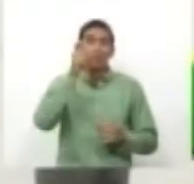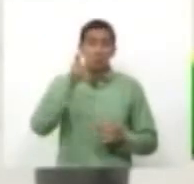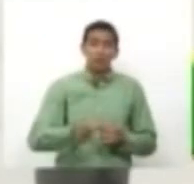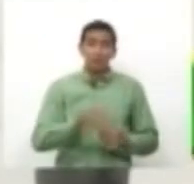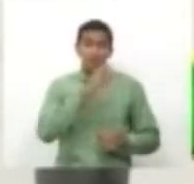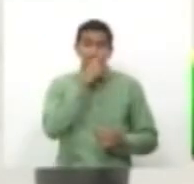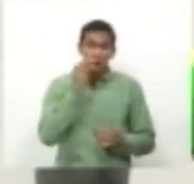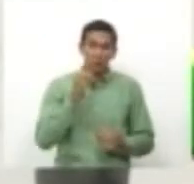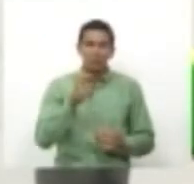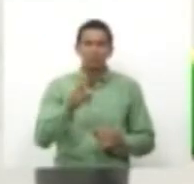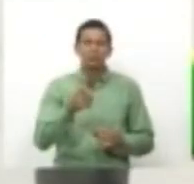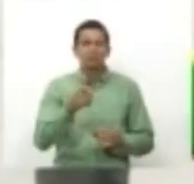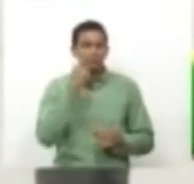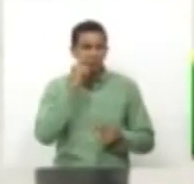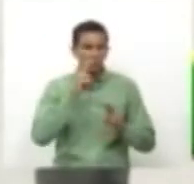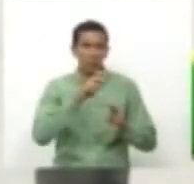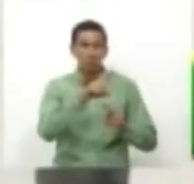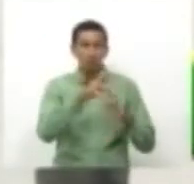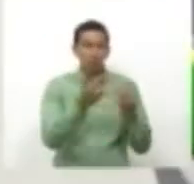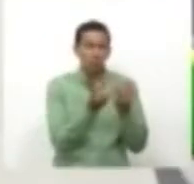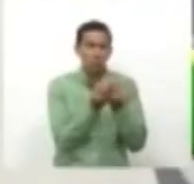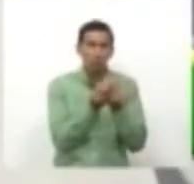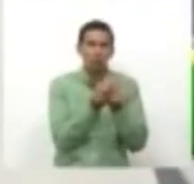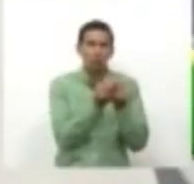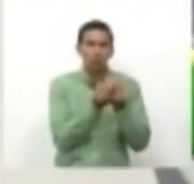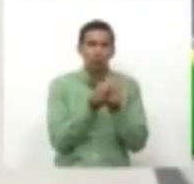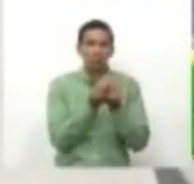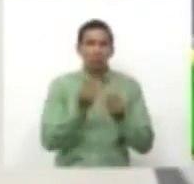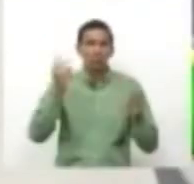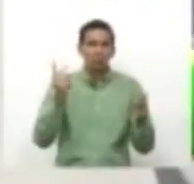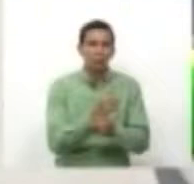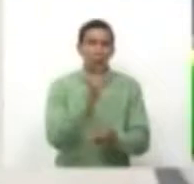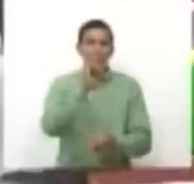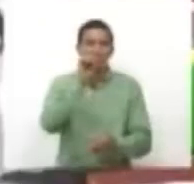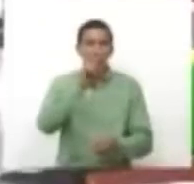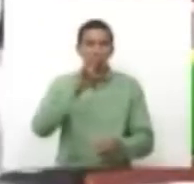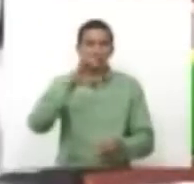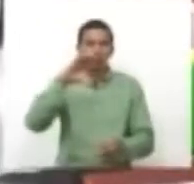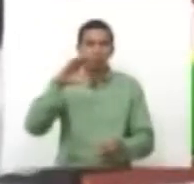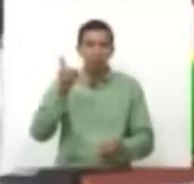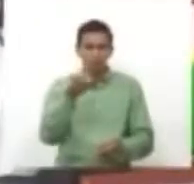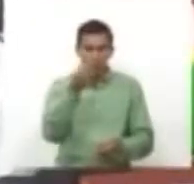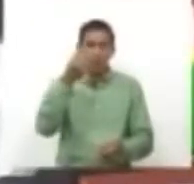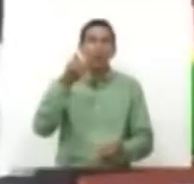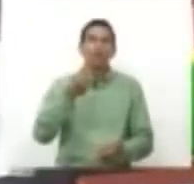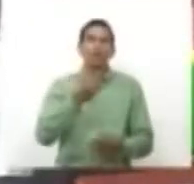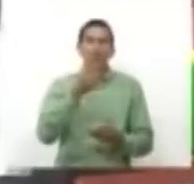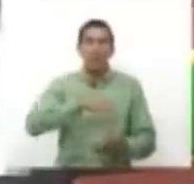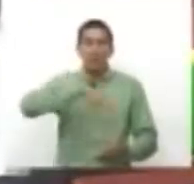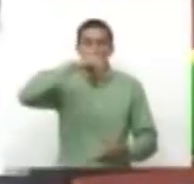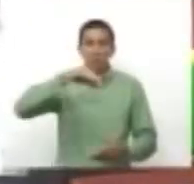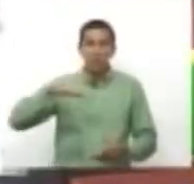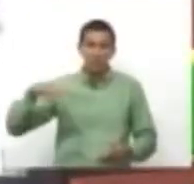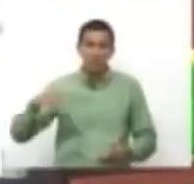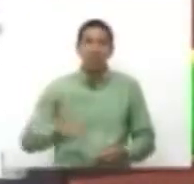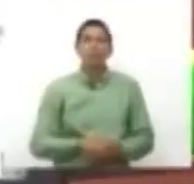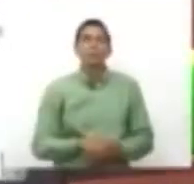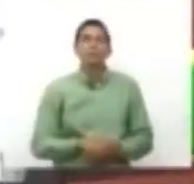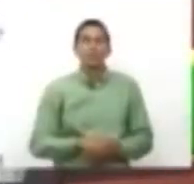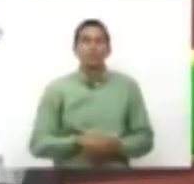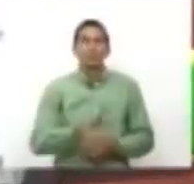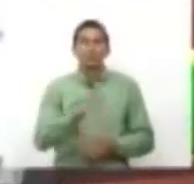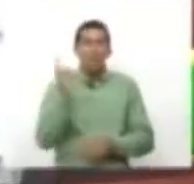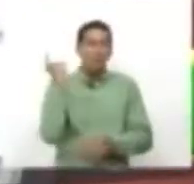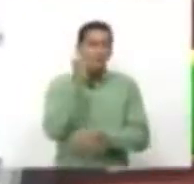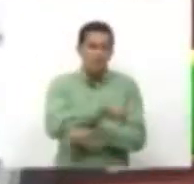captura acusado de pertenecer a la estructura del clan Usúa en el departamento del Magdalena. registra una orden de captura por concierto para